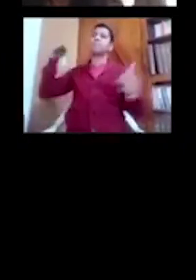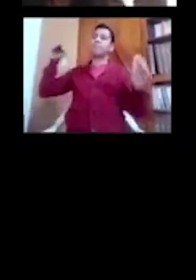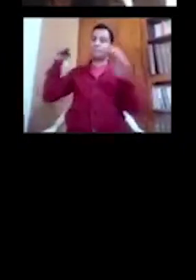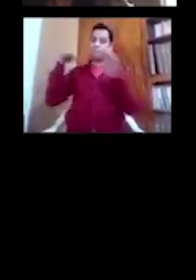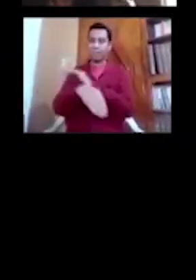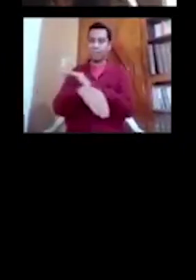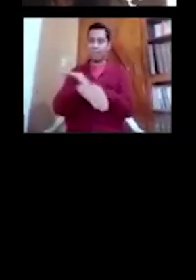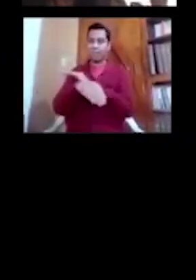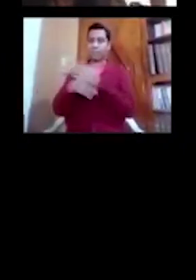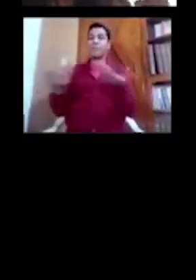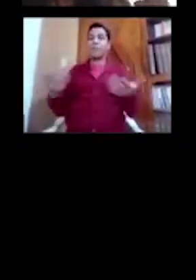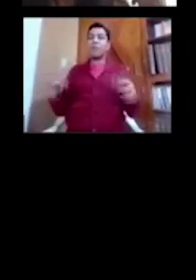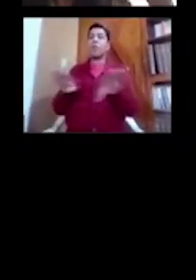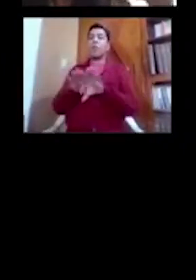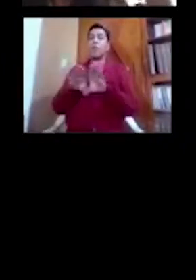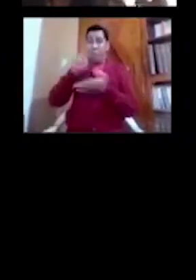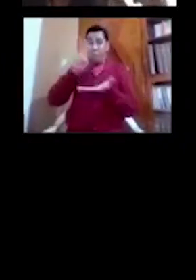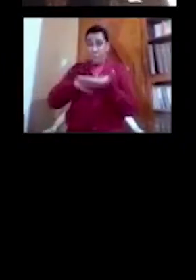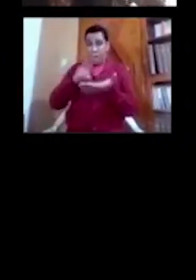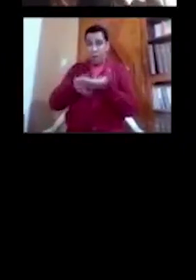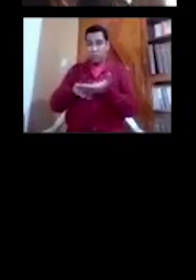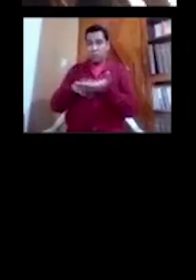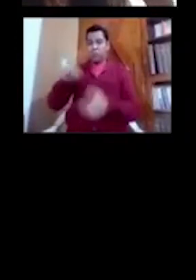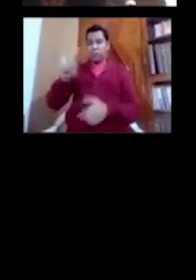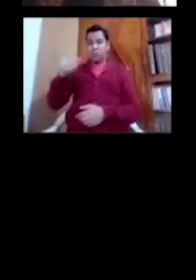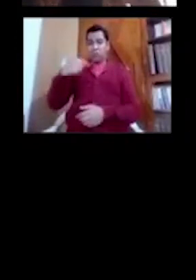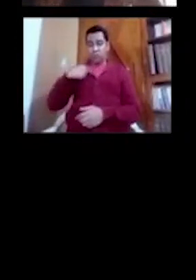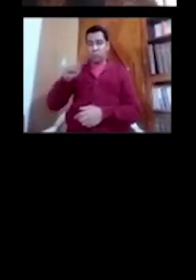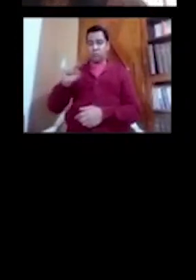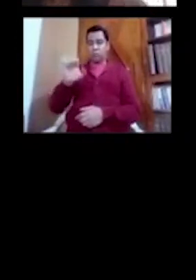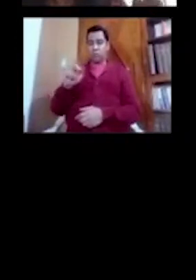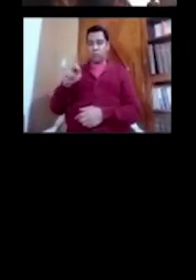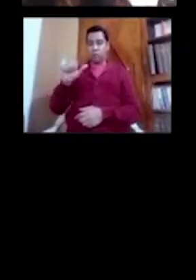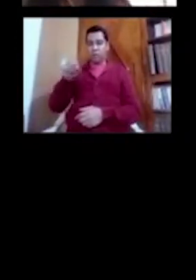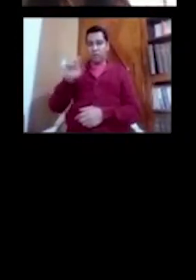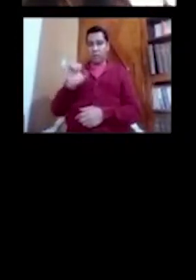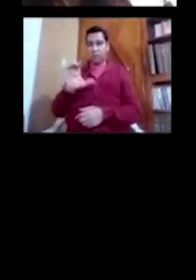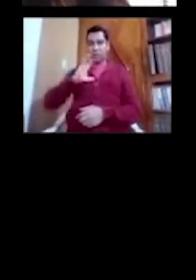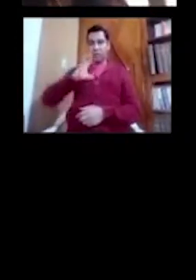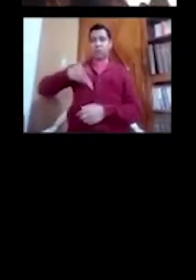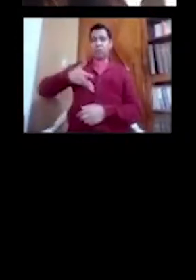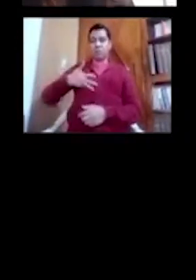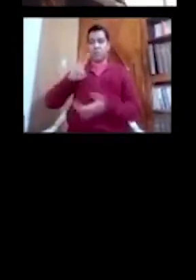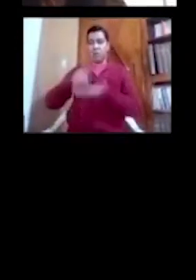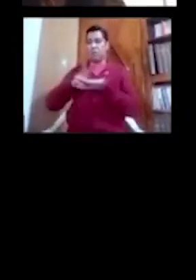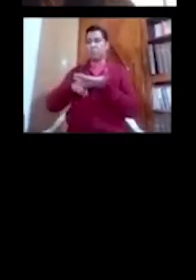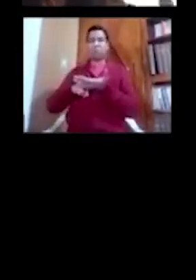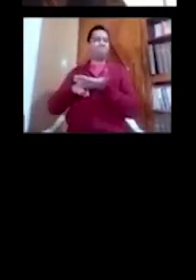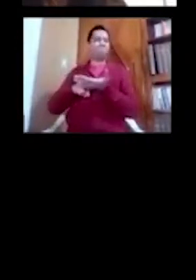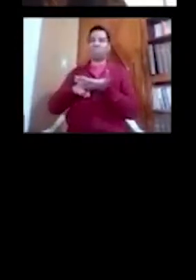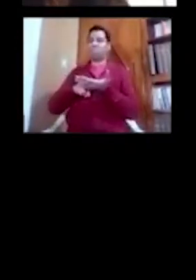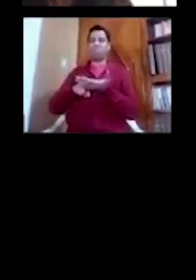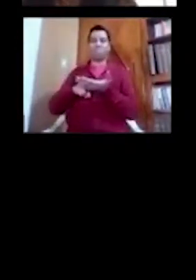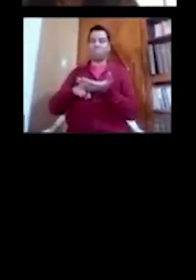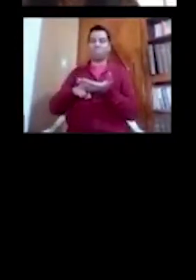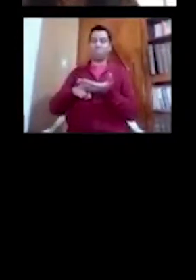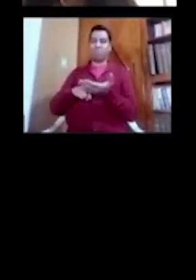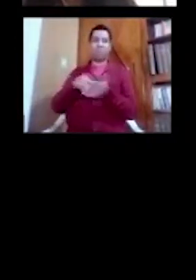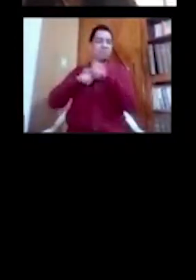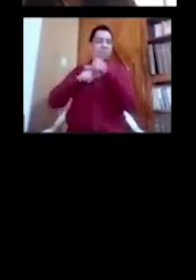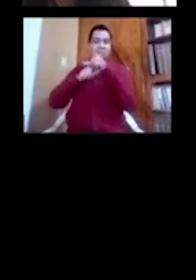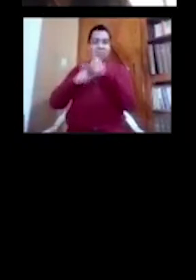no es tan valioso ser tepaneca para Tlatelolco como sí lo siguió siendo para Tenochtitlán